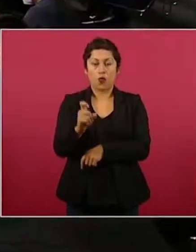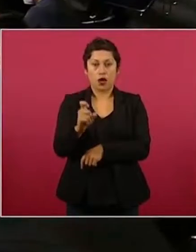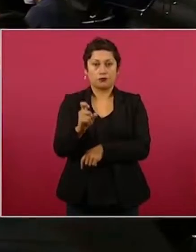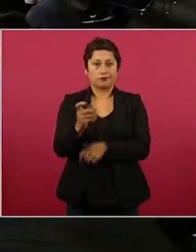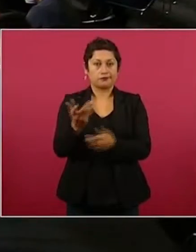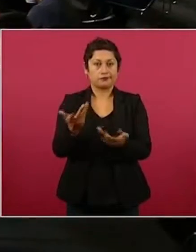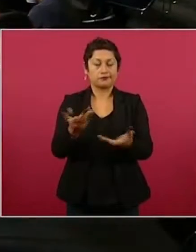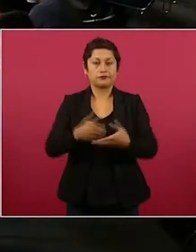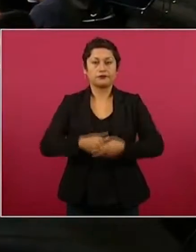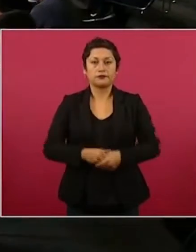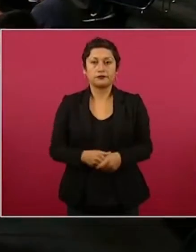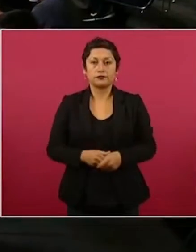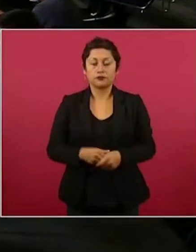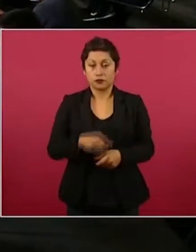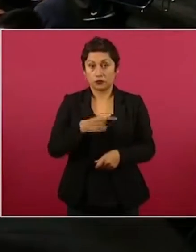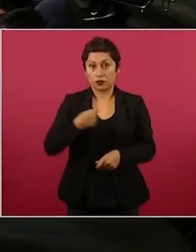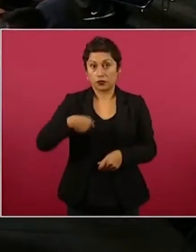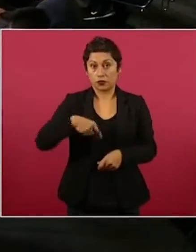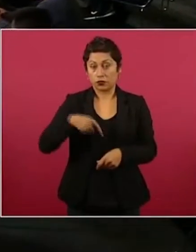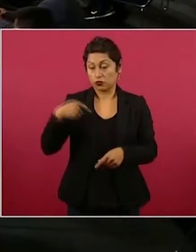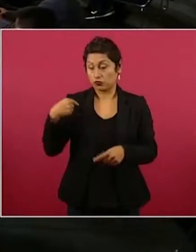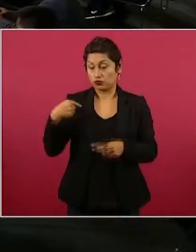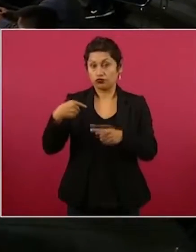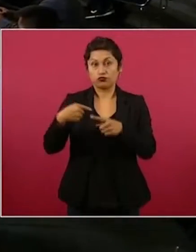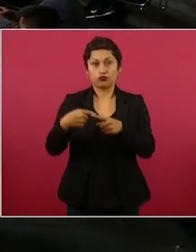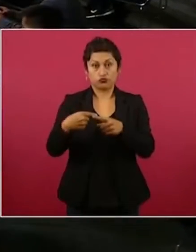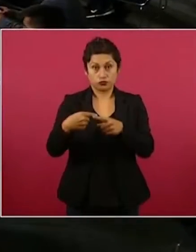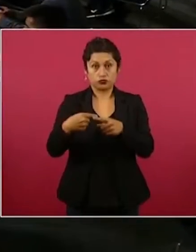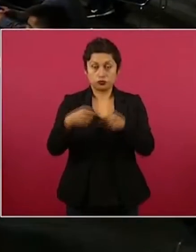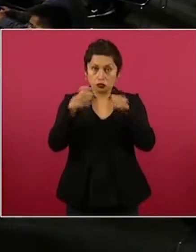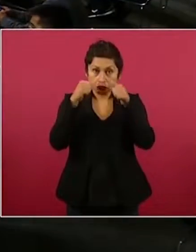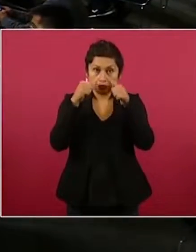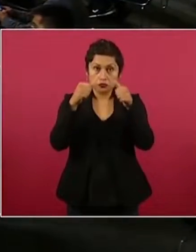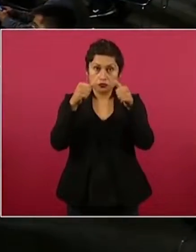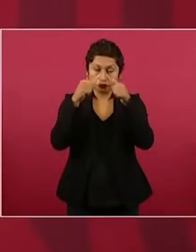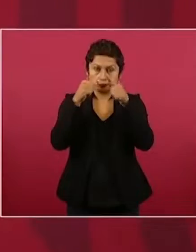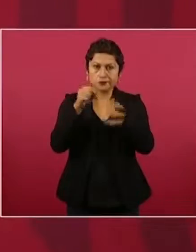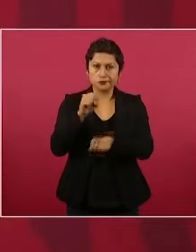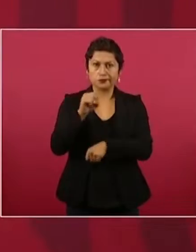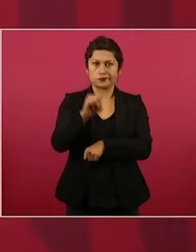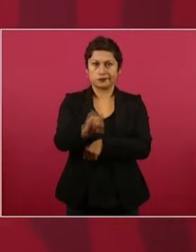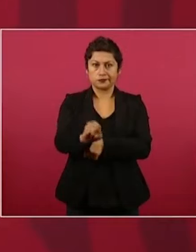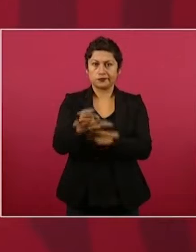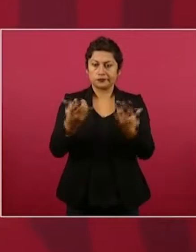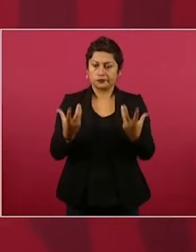Hemos venido apoyando, se ha venido trabajando de manera coordinada